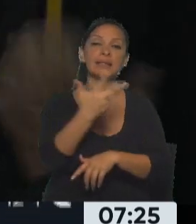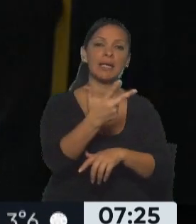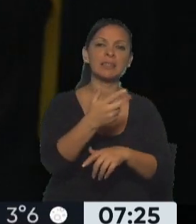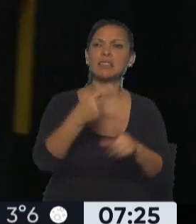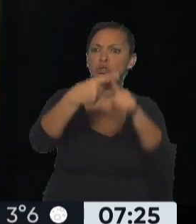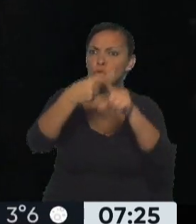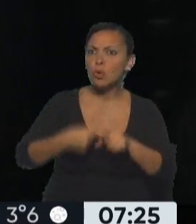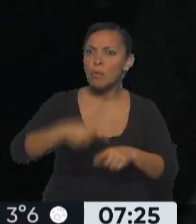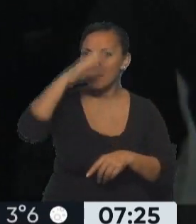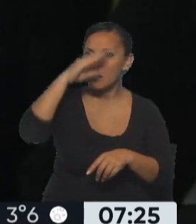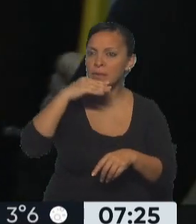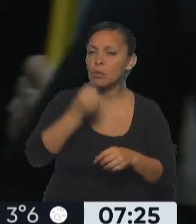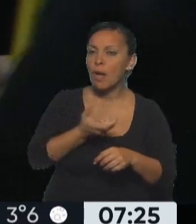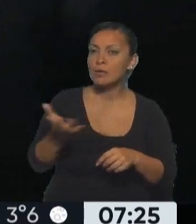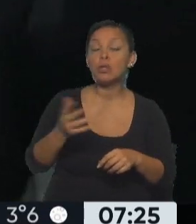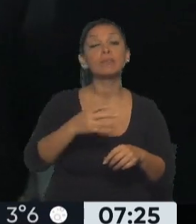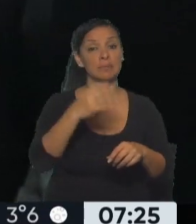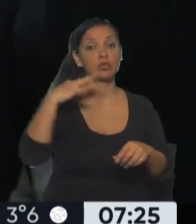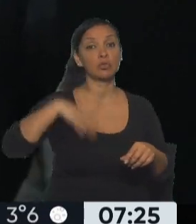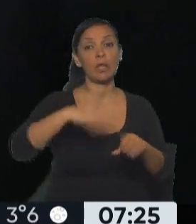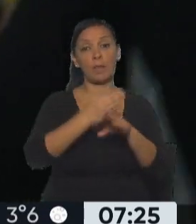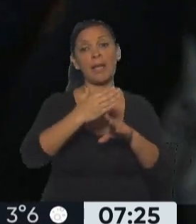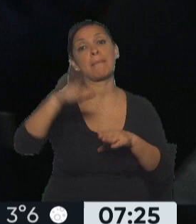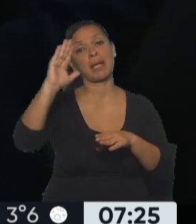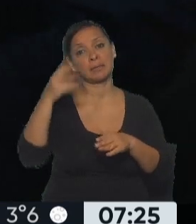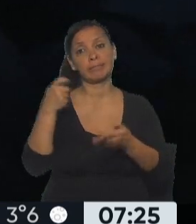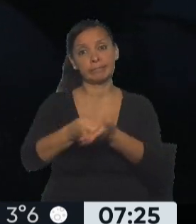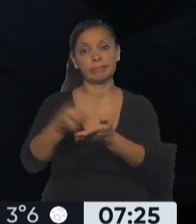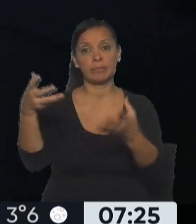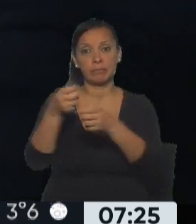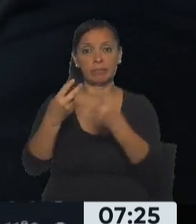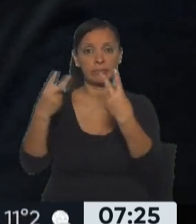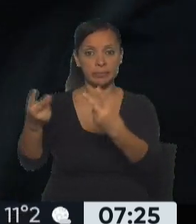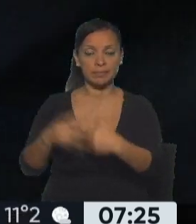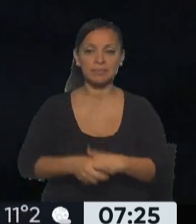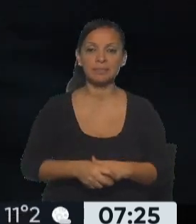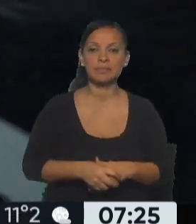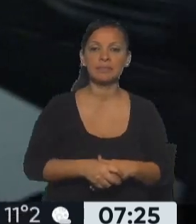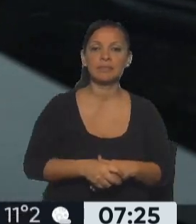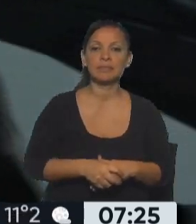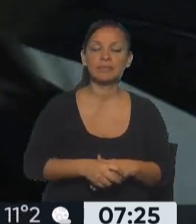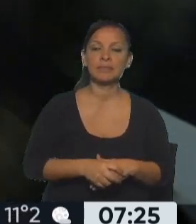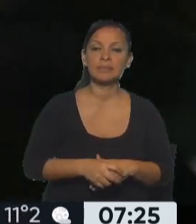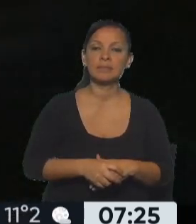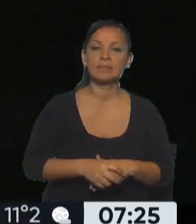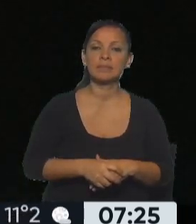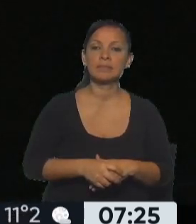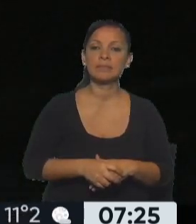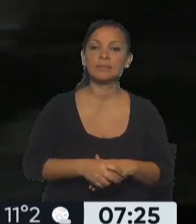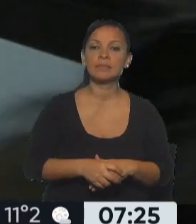montón. Más de la mitad del sueldo. Gracias, señora. Bueno, con la SUBE en la mano, no quiere hablar. Bueno, ¿a dónde te